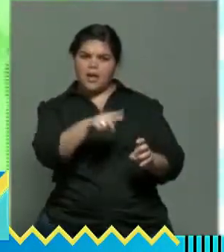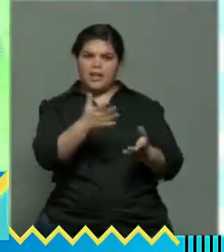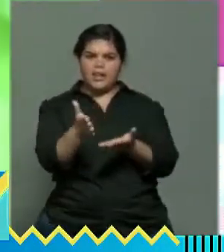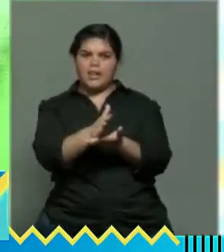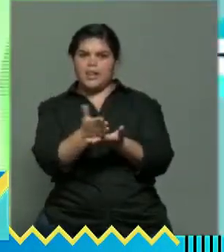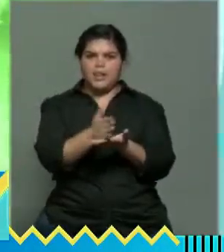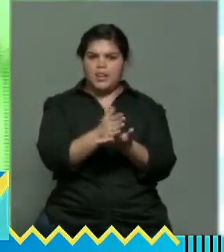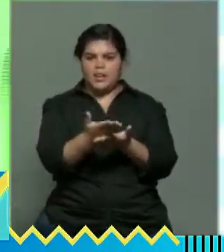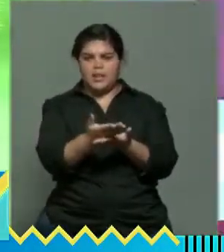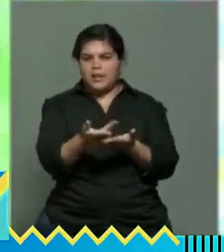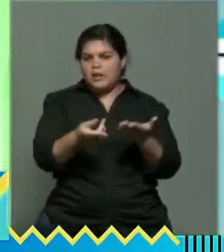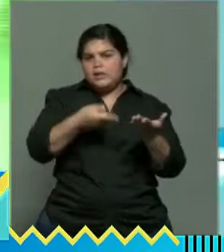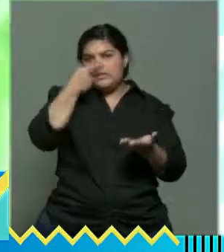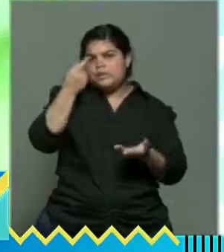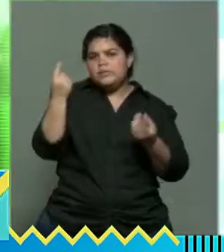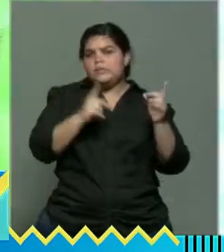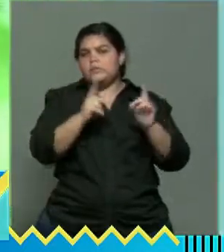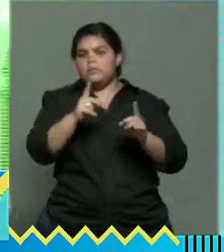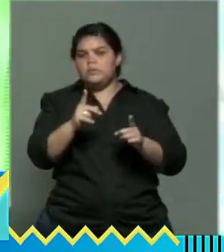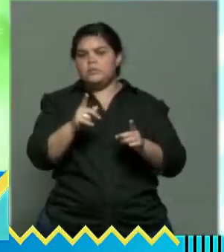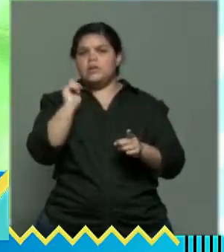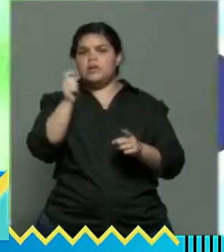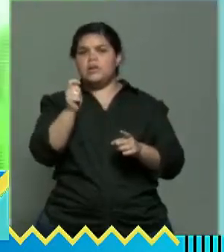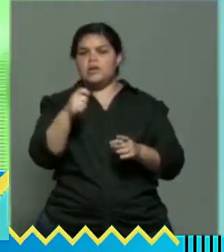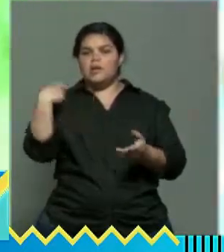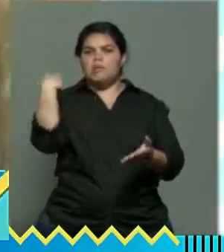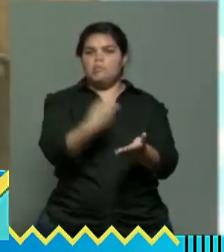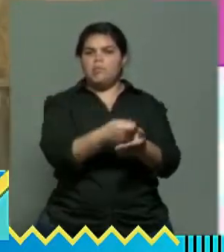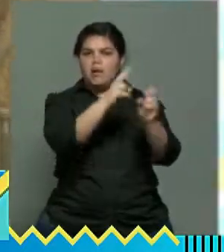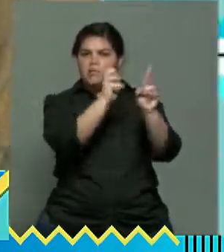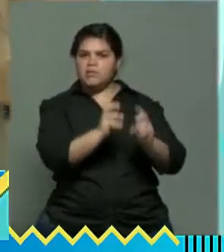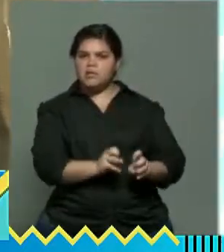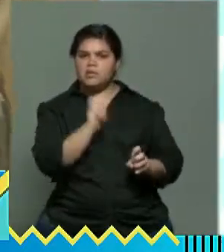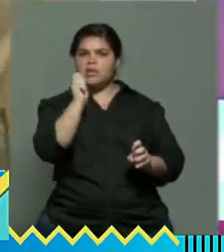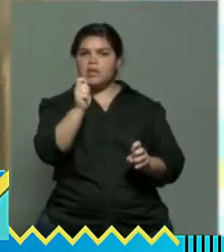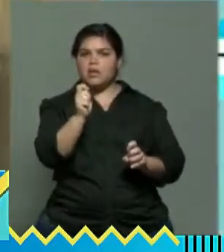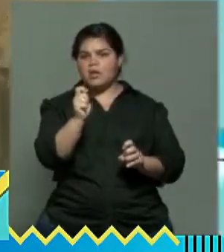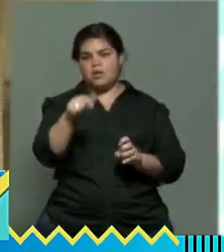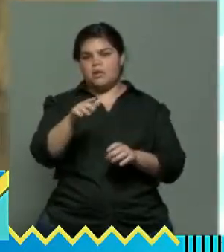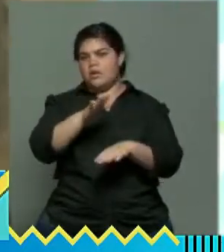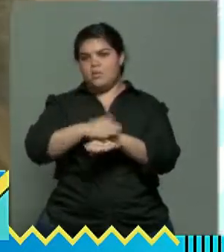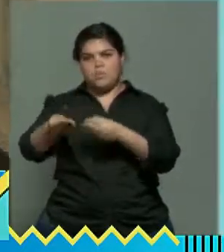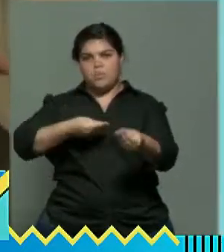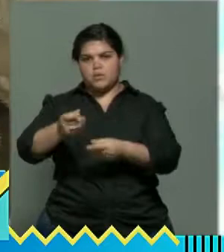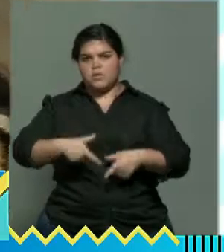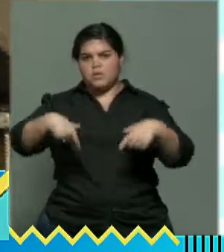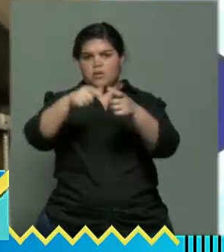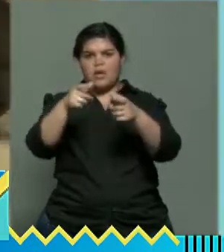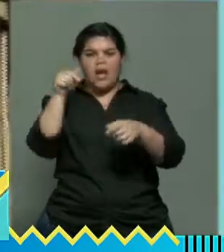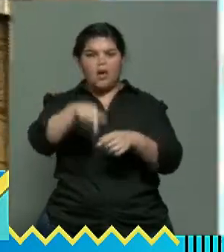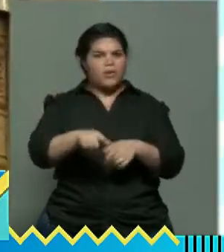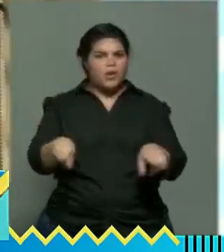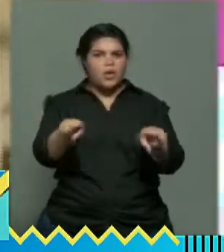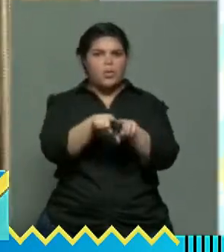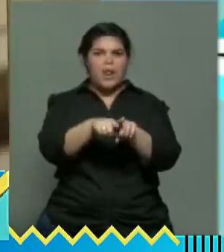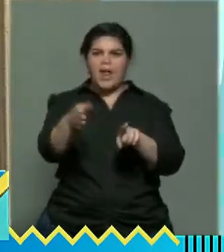están pagados por las grandes embotelladoras de gaseosa. Está pasando con la alimentación lo mismo que pasó con el